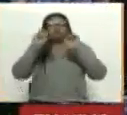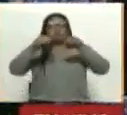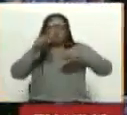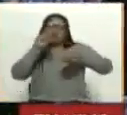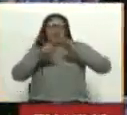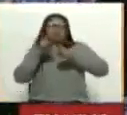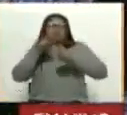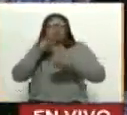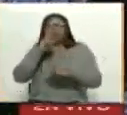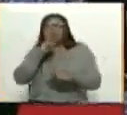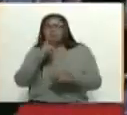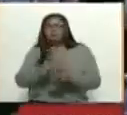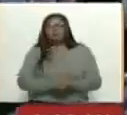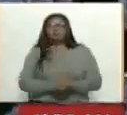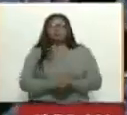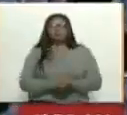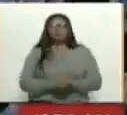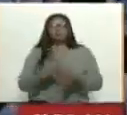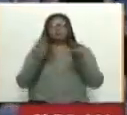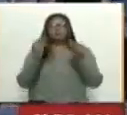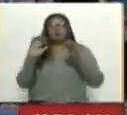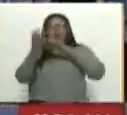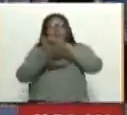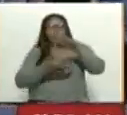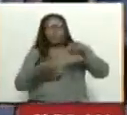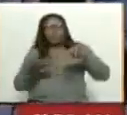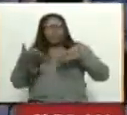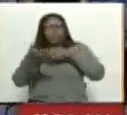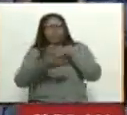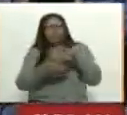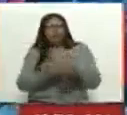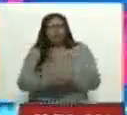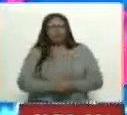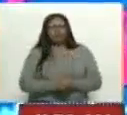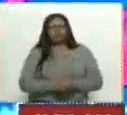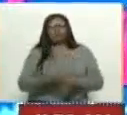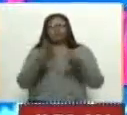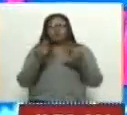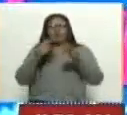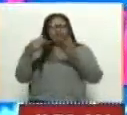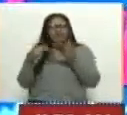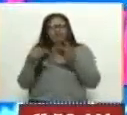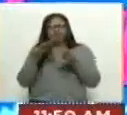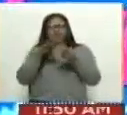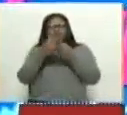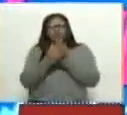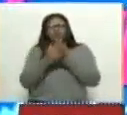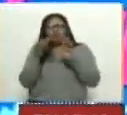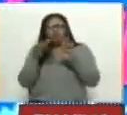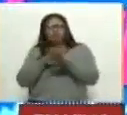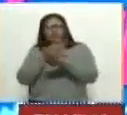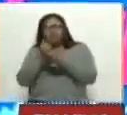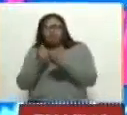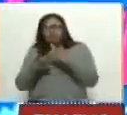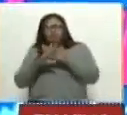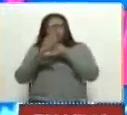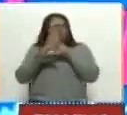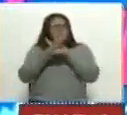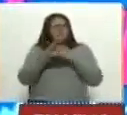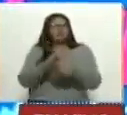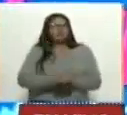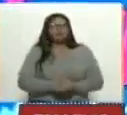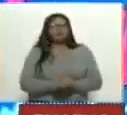dificultades con muchos problemas con mucha carencias y heridas producto del bloqueo y las sanciones pero